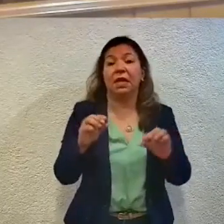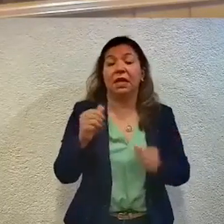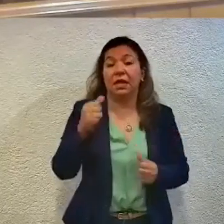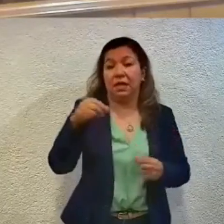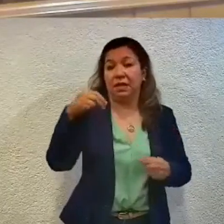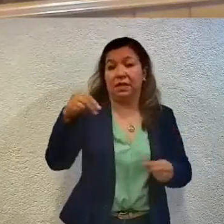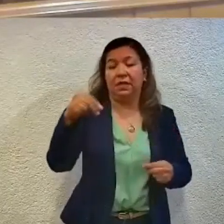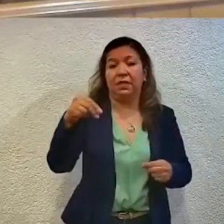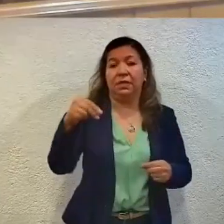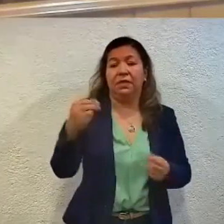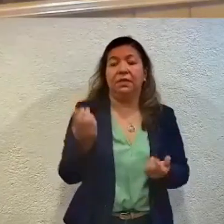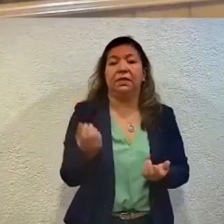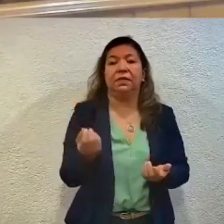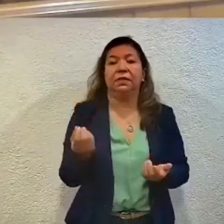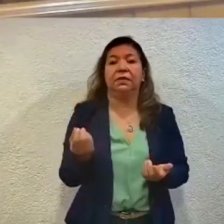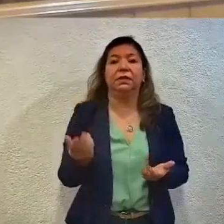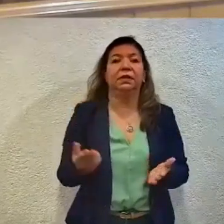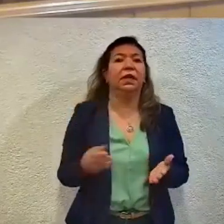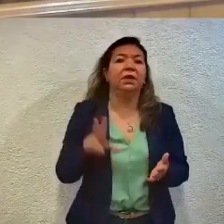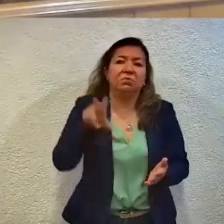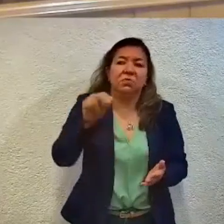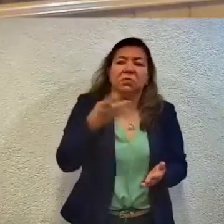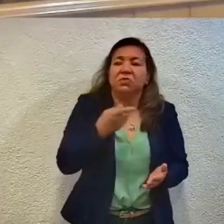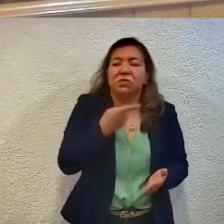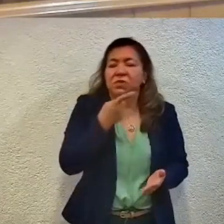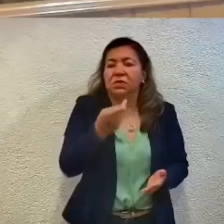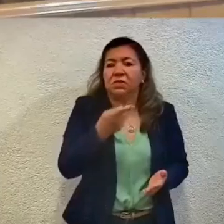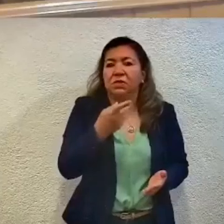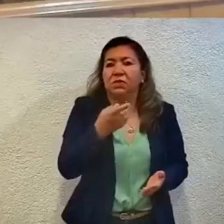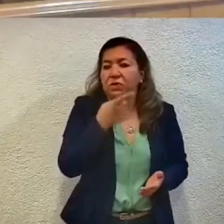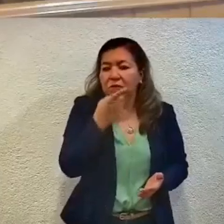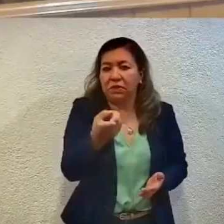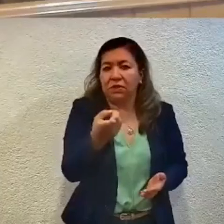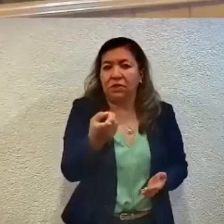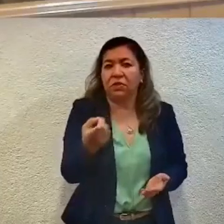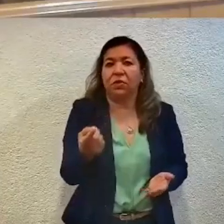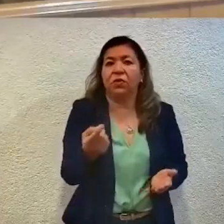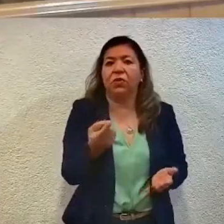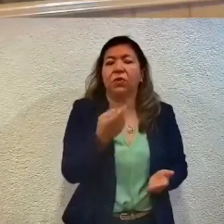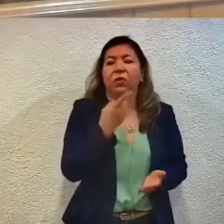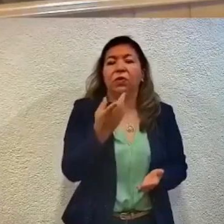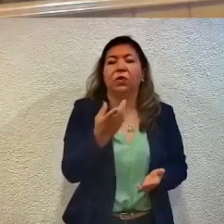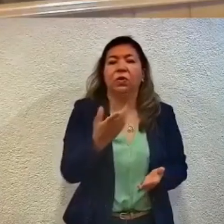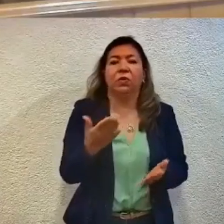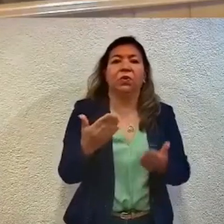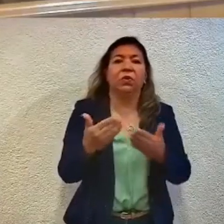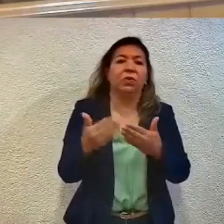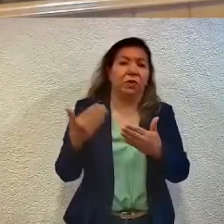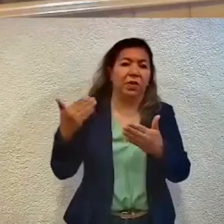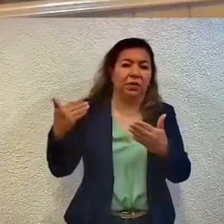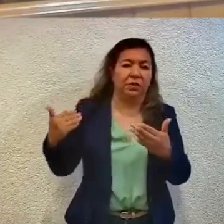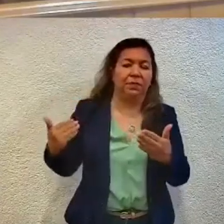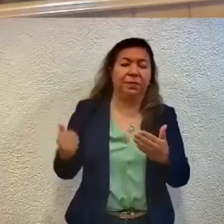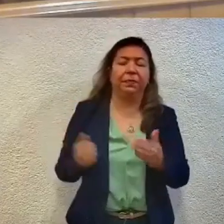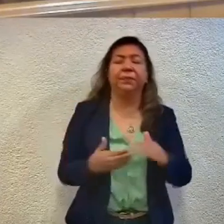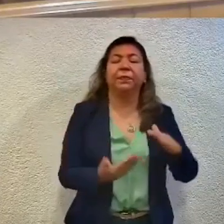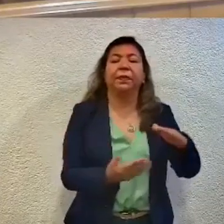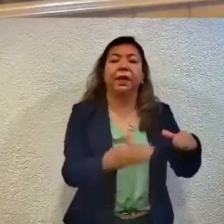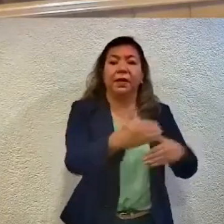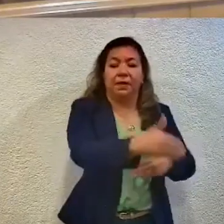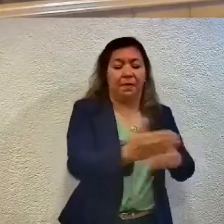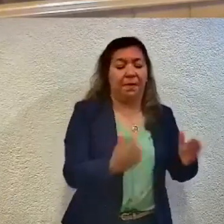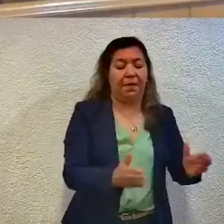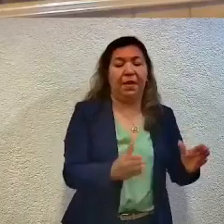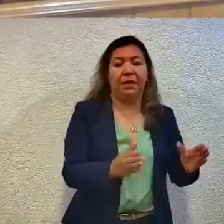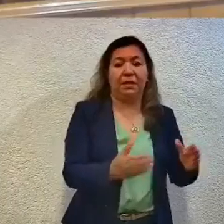estableció la exigencia de incidente alguno relacionado con las conductas ilícitas que se señalaron, se desplegaron en la casilla en cuestión.